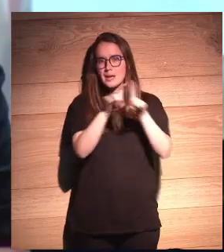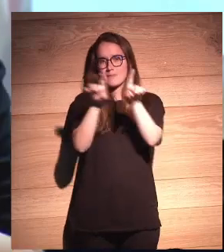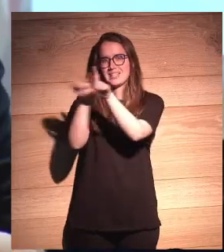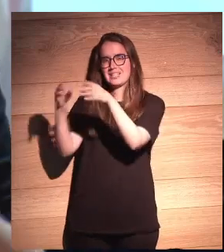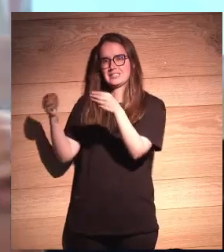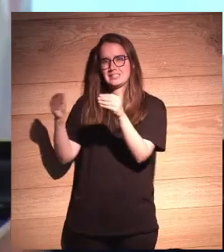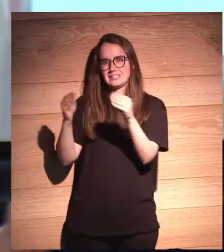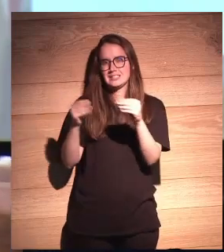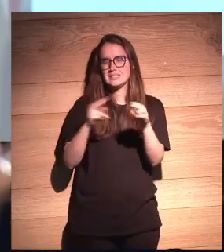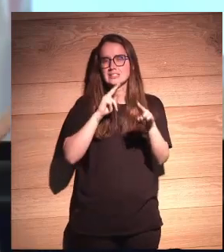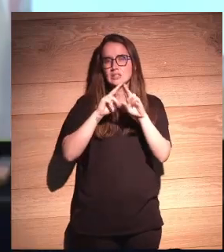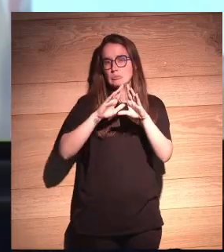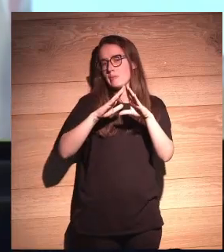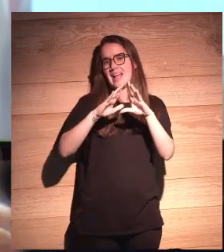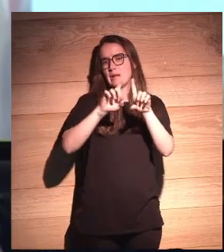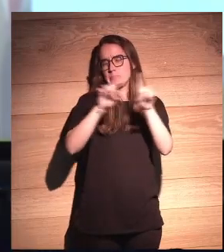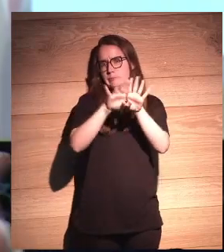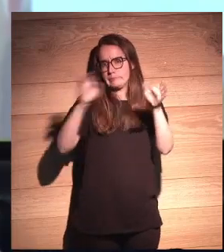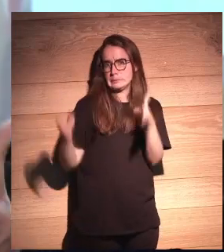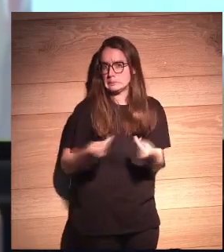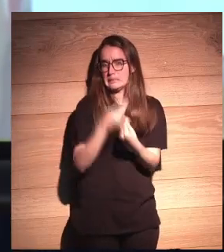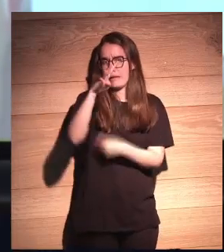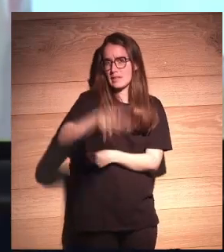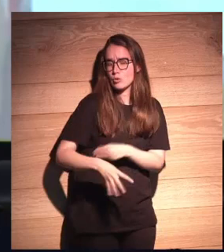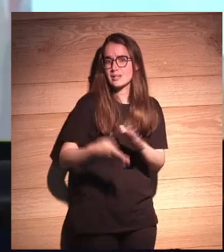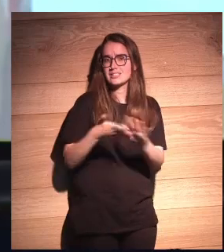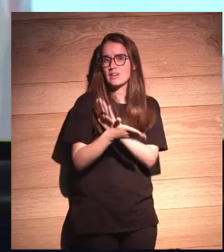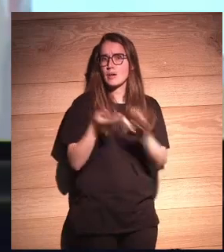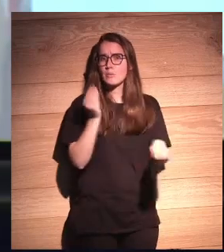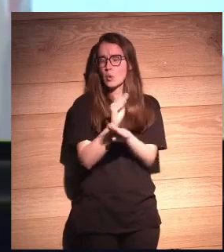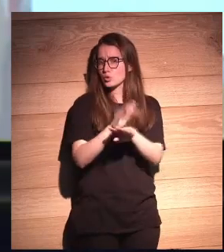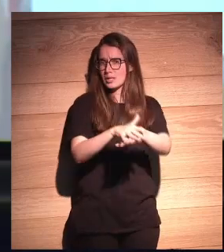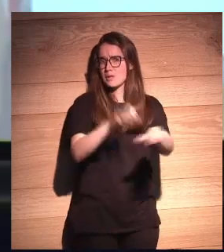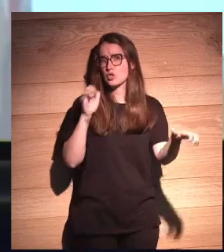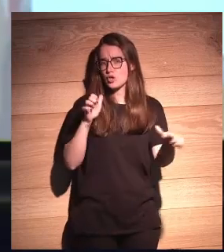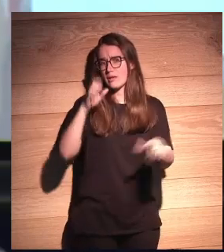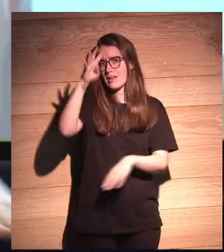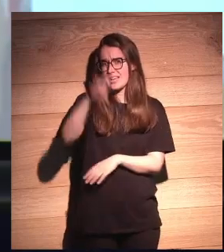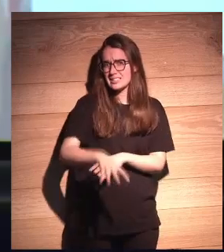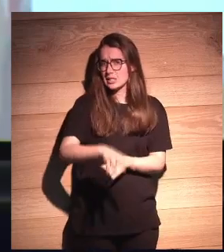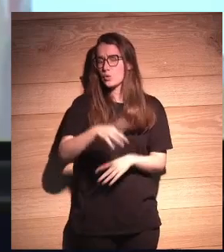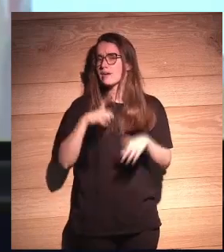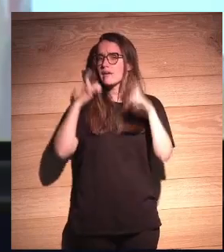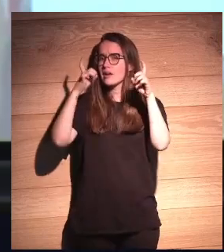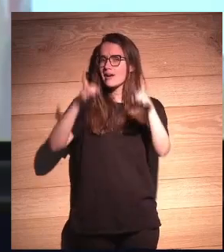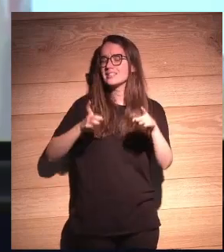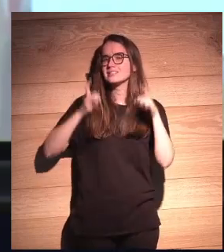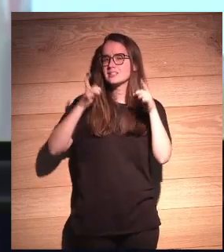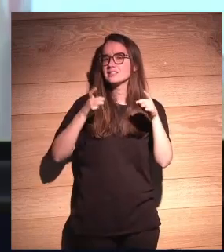que se llama el Clúster Audiovisual de Cataluña, que es básicamente la mayoría de productoras que existen en Cataluña, que intentan